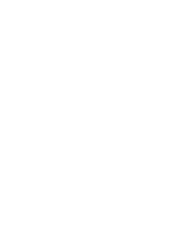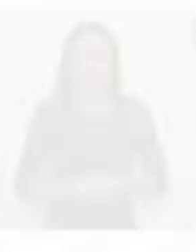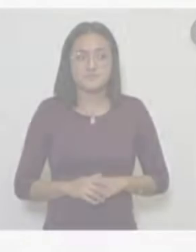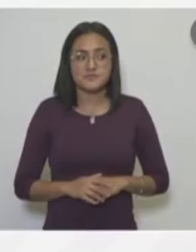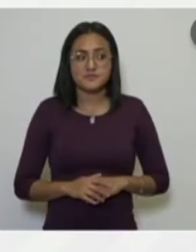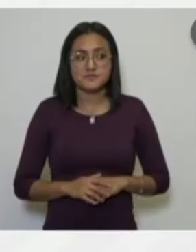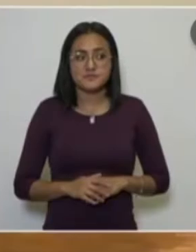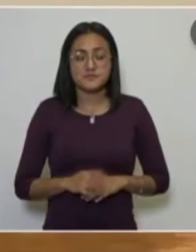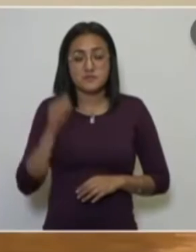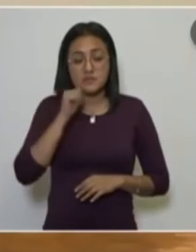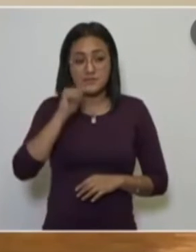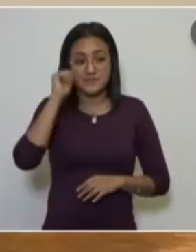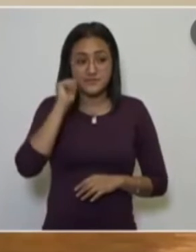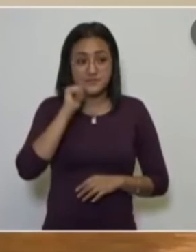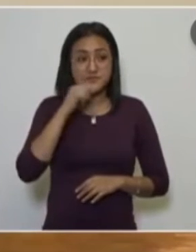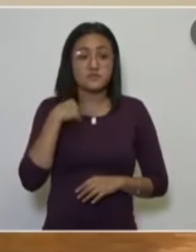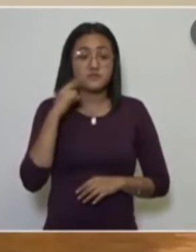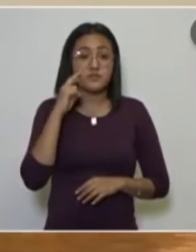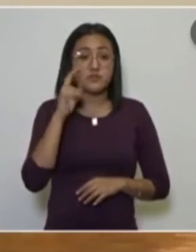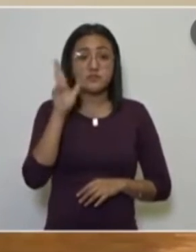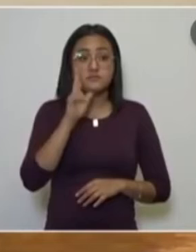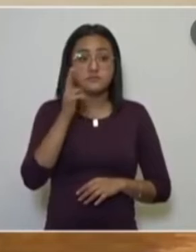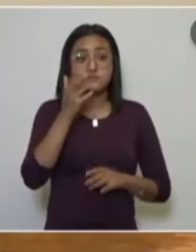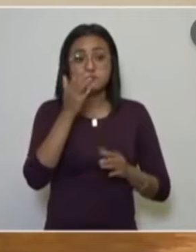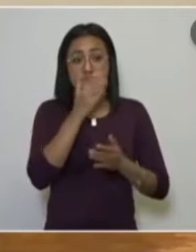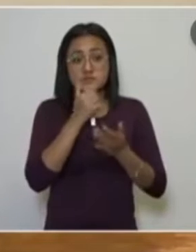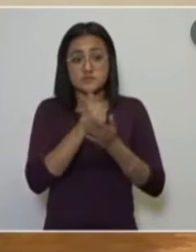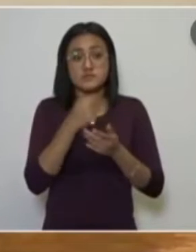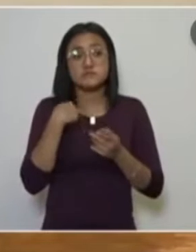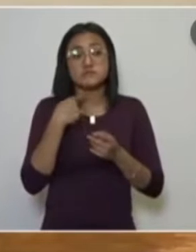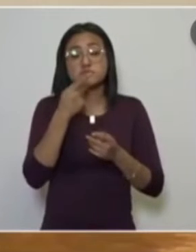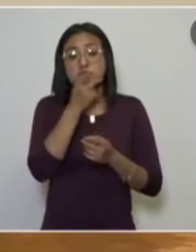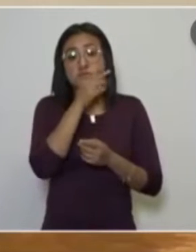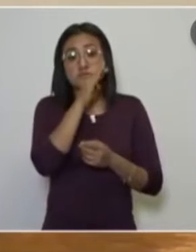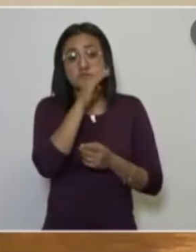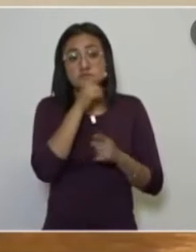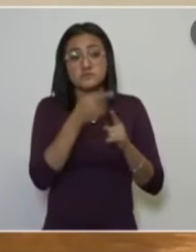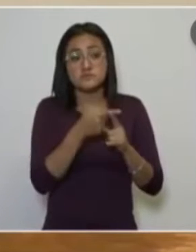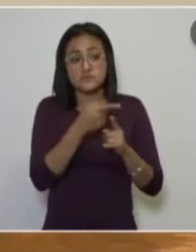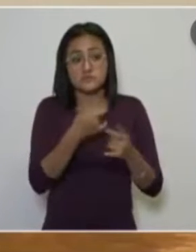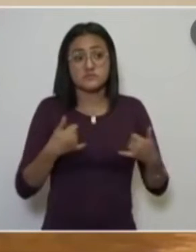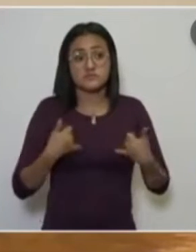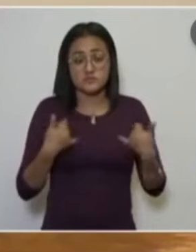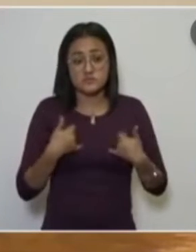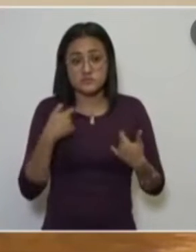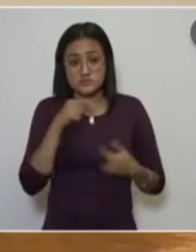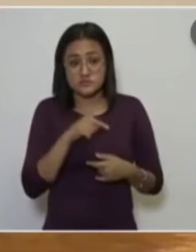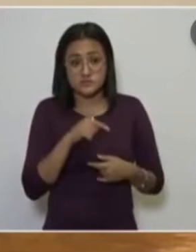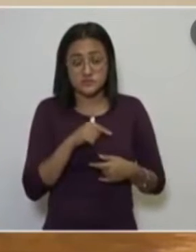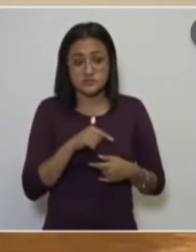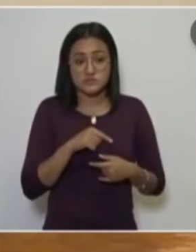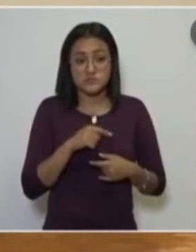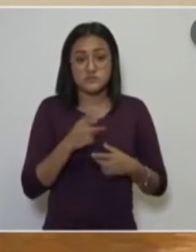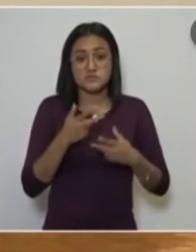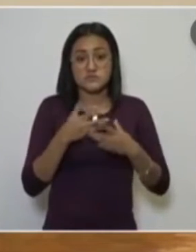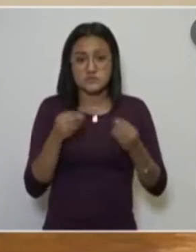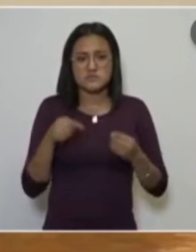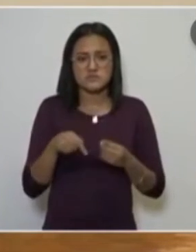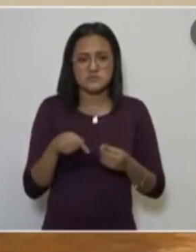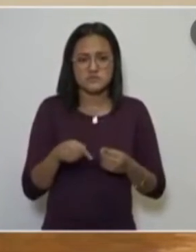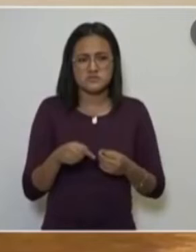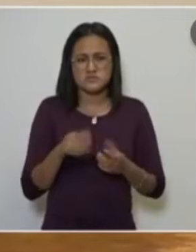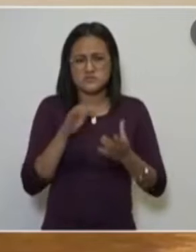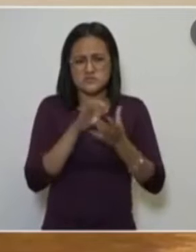ayer yo recibí en marte ciudadano a los papás de ella y de él de la pareja